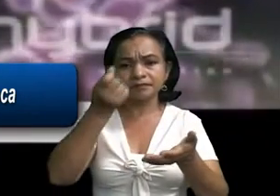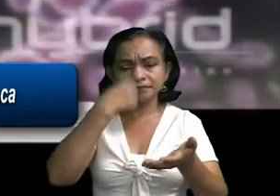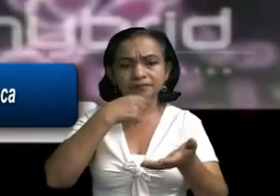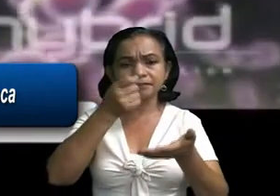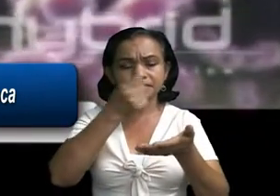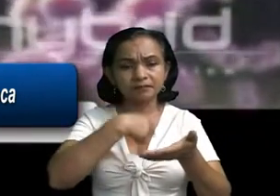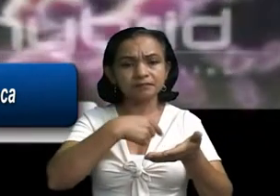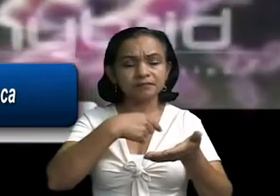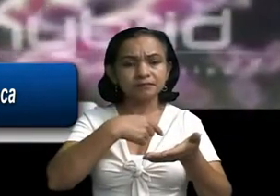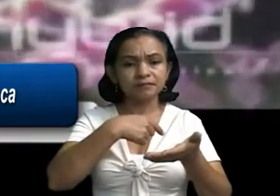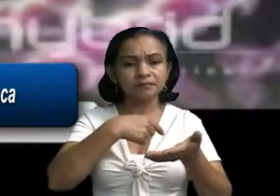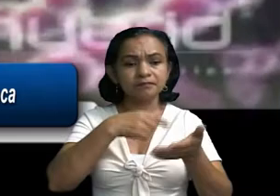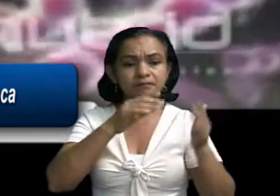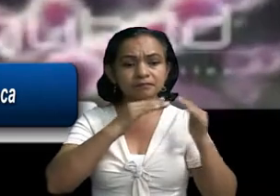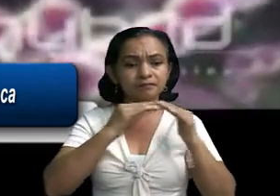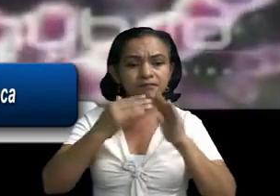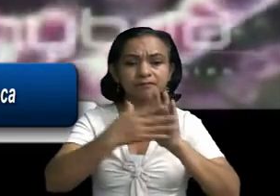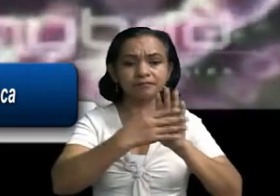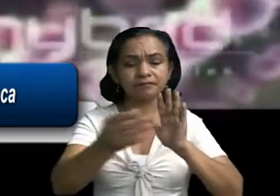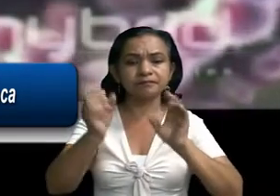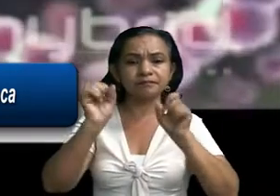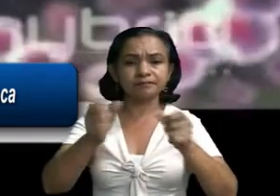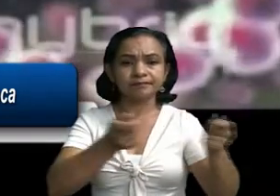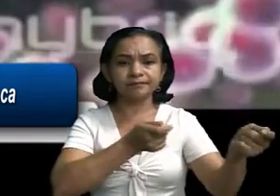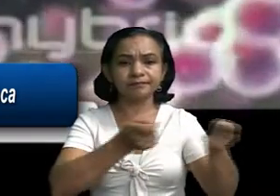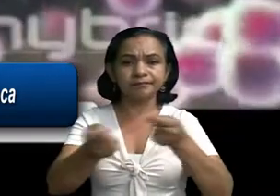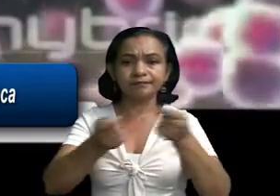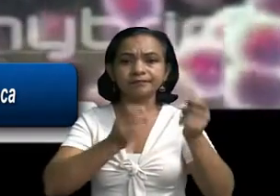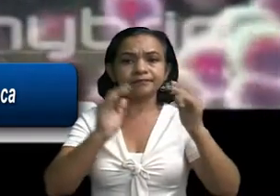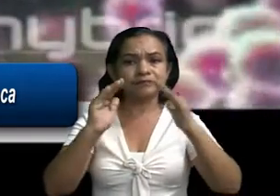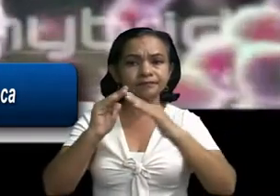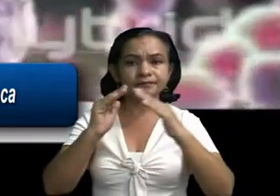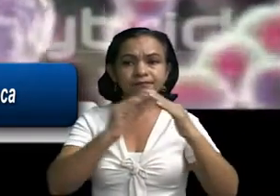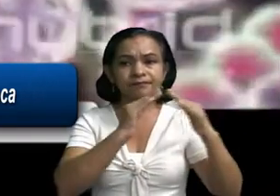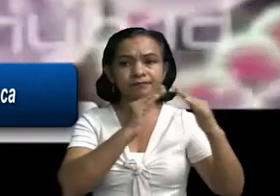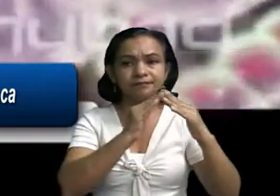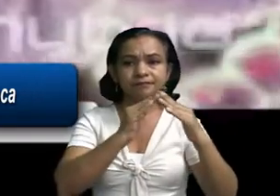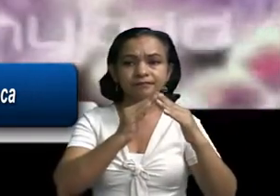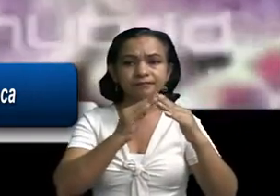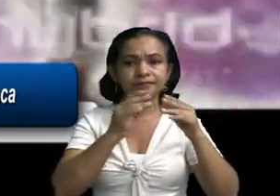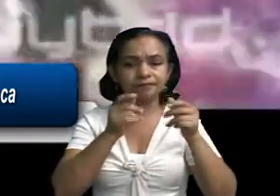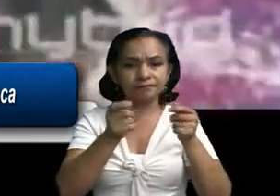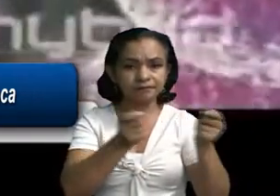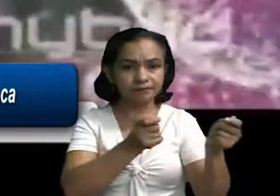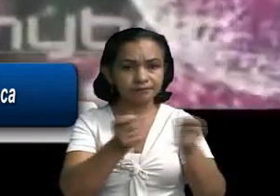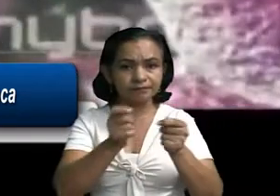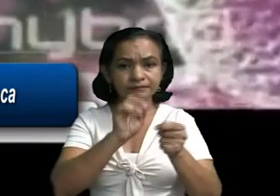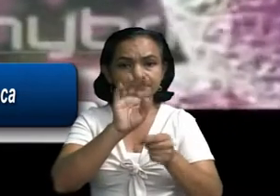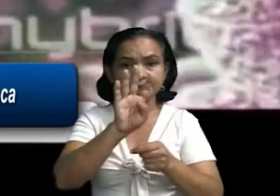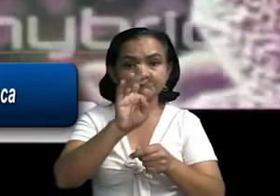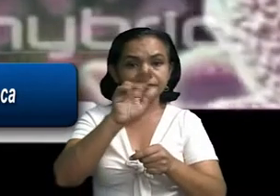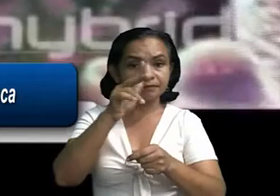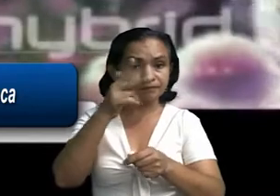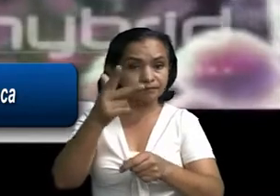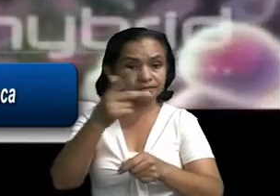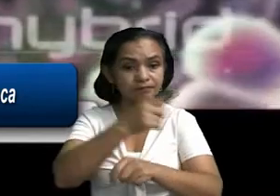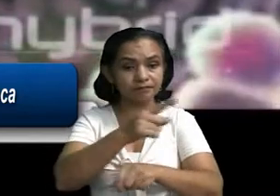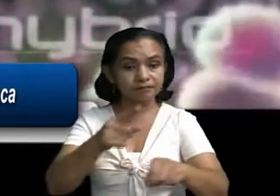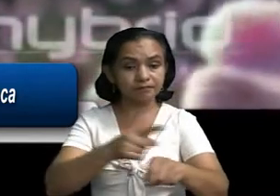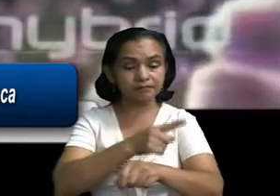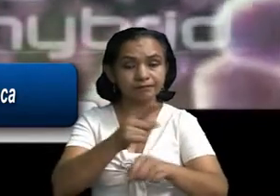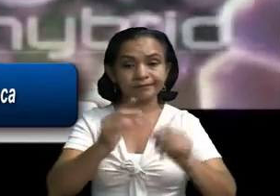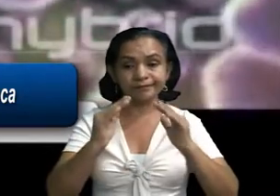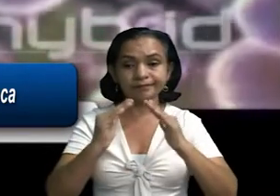neumonías adquiridas en la comunidad pueden ser manejadas en la casa con un seguimiento en 48 horas en su unidad primaria